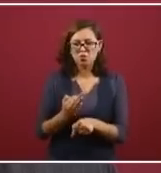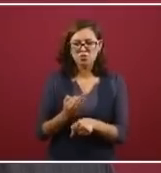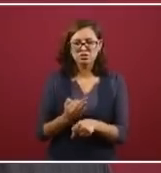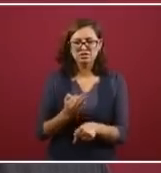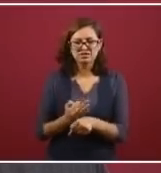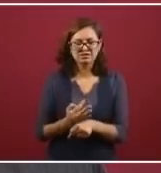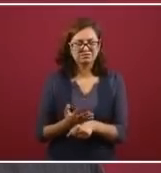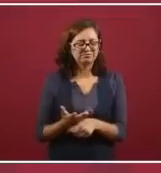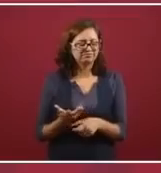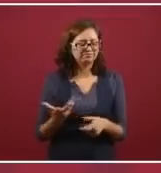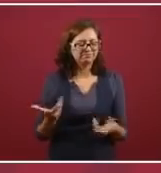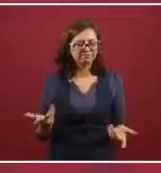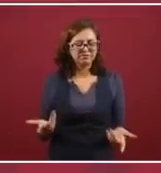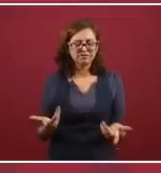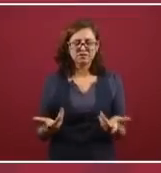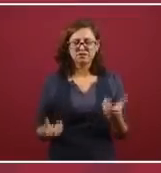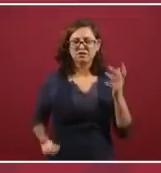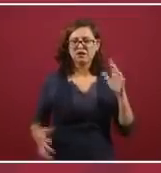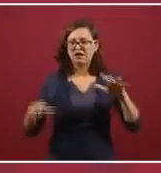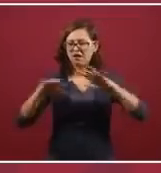en un ambiente nuevo,